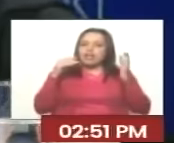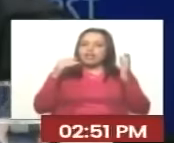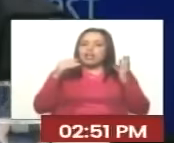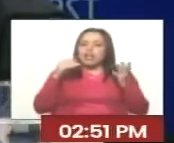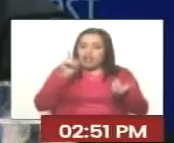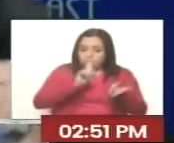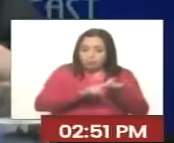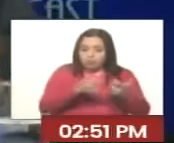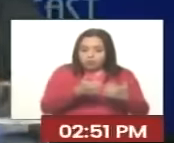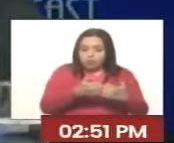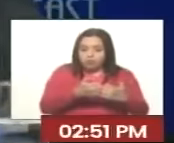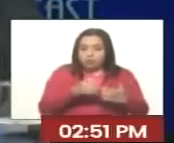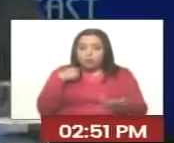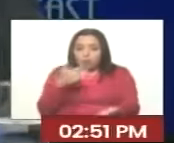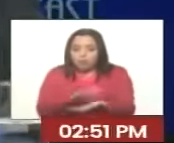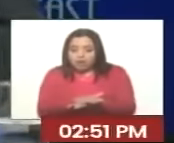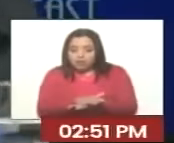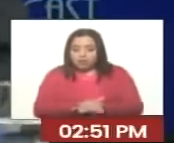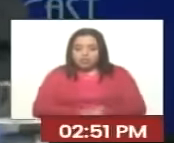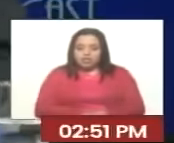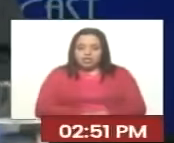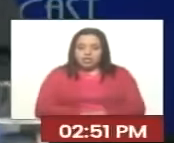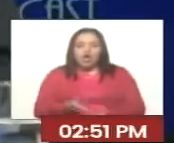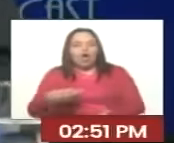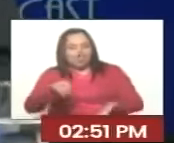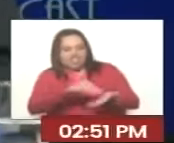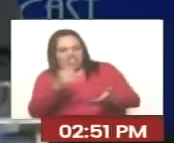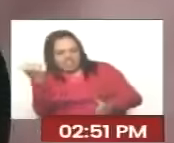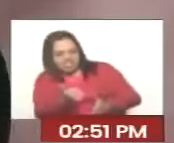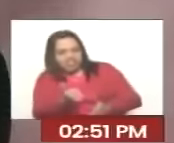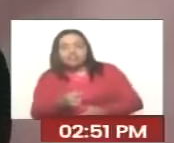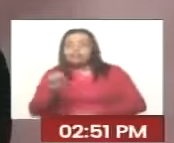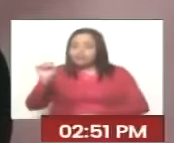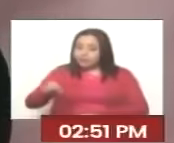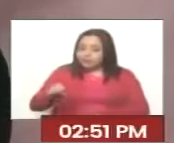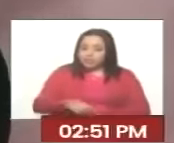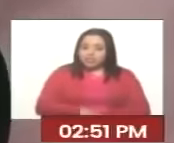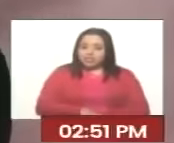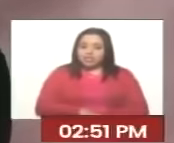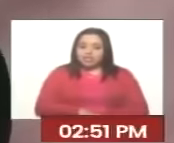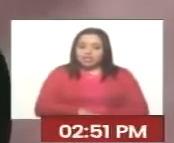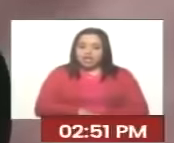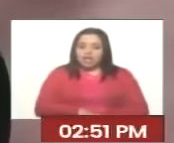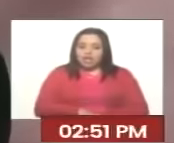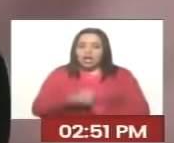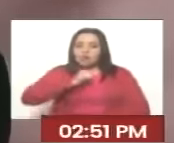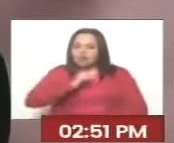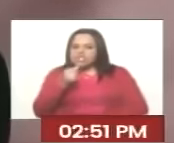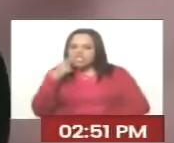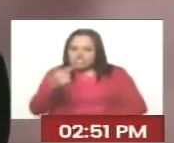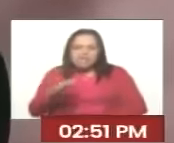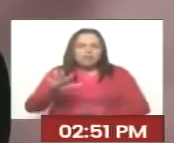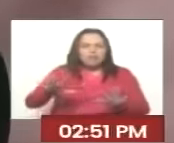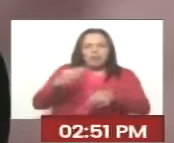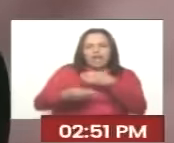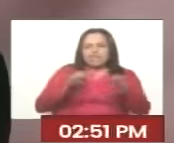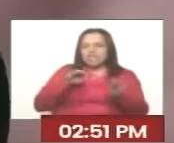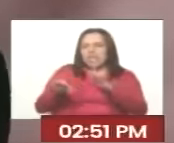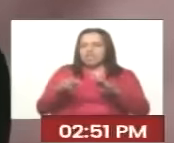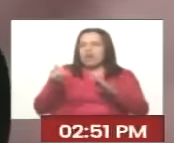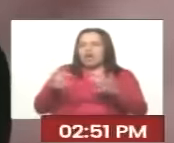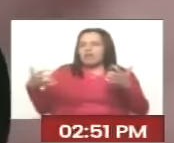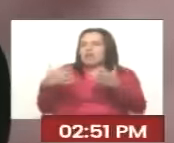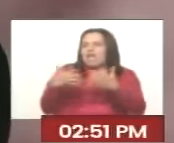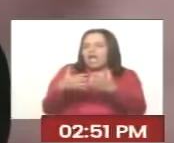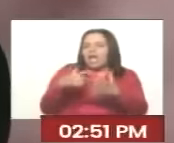Carlos Molnar en el piso muerto, porque nuevamente recibe. Los funcionarios que llegan le dicen, mira, vamos a simular aquí que hubo una pelea. Entonces,